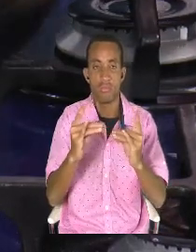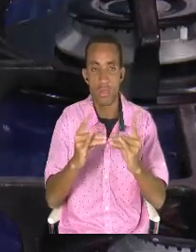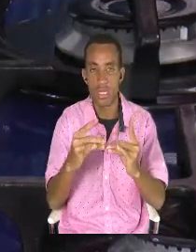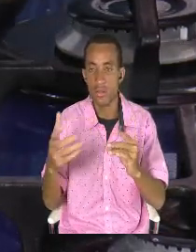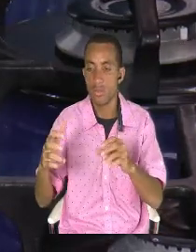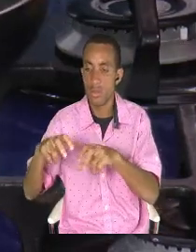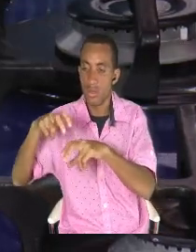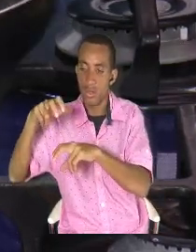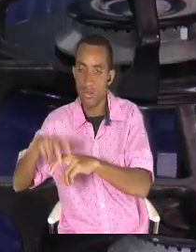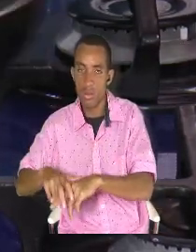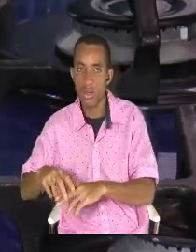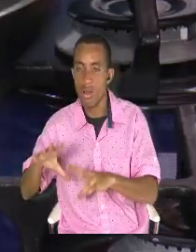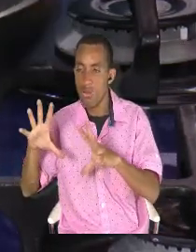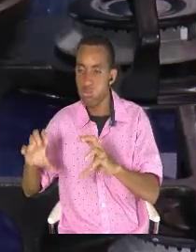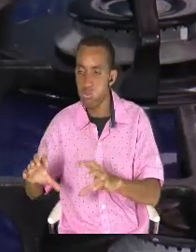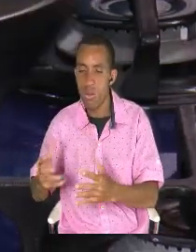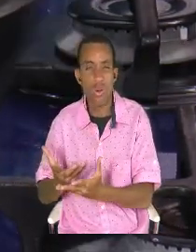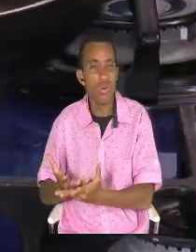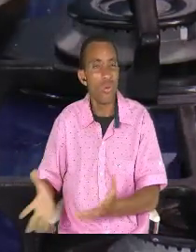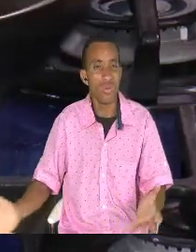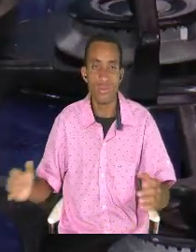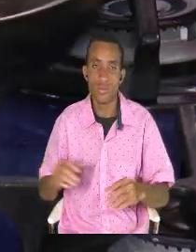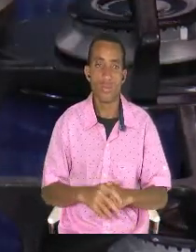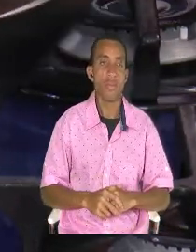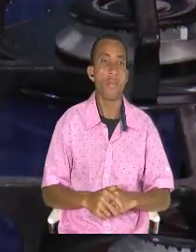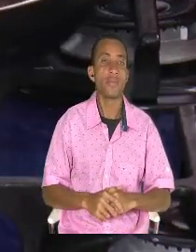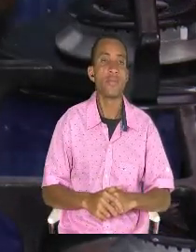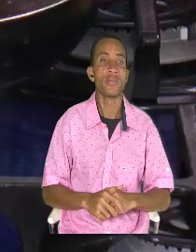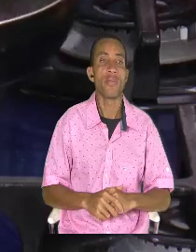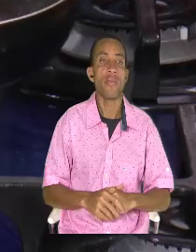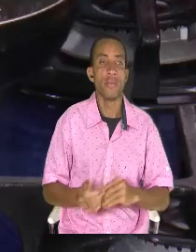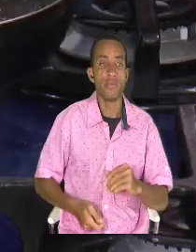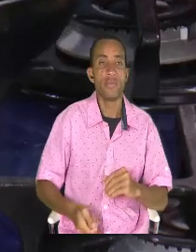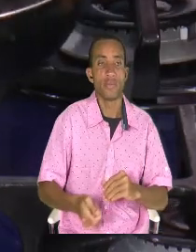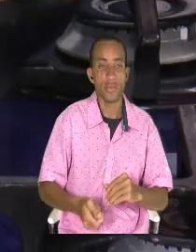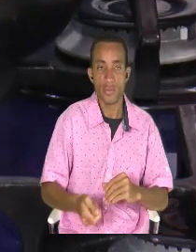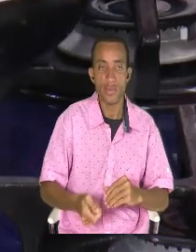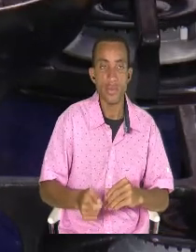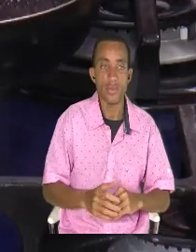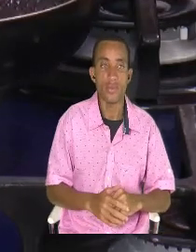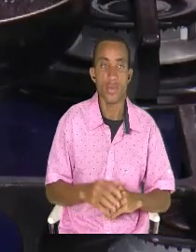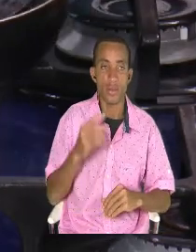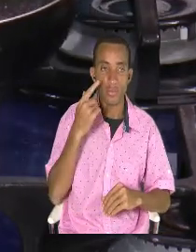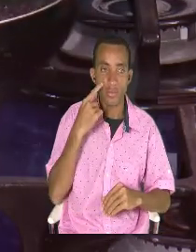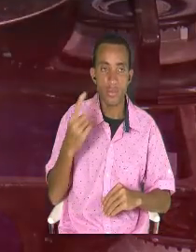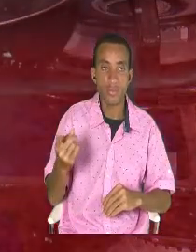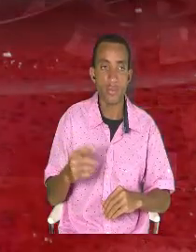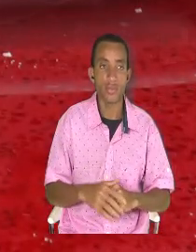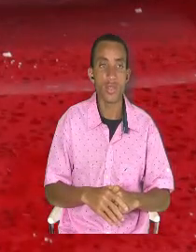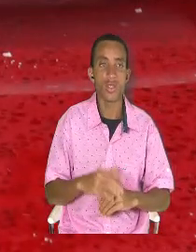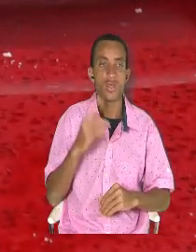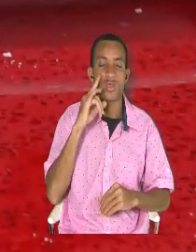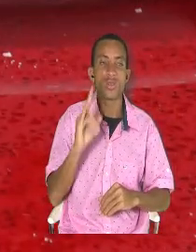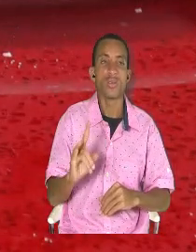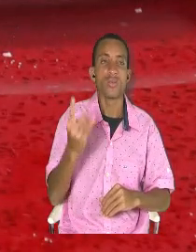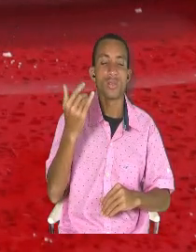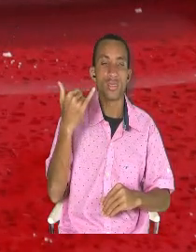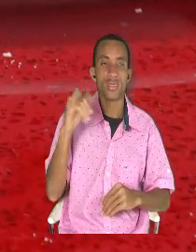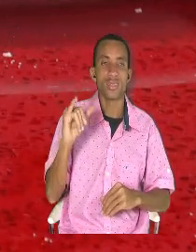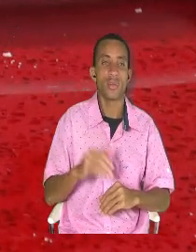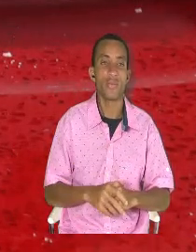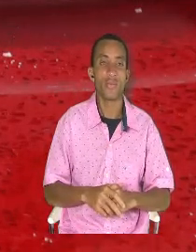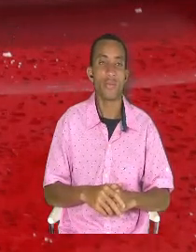muebles. Ok, bueno, continuamos con nuestro proceso. Ya puede ver, ¿cómo sabemos nosotros que nuestros calamares ya están? O sea, es